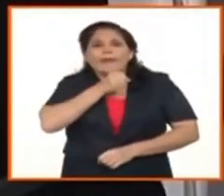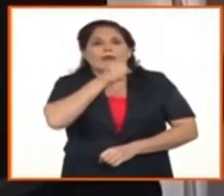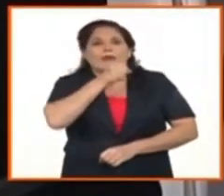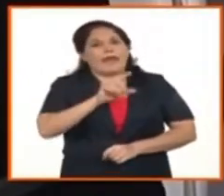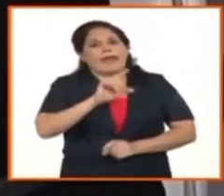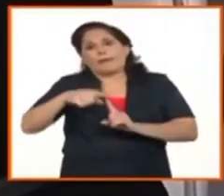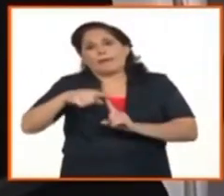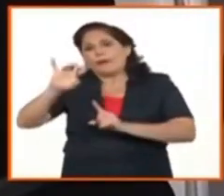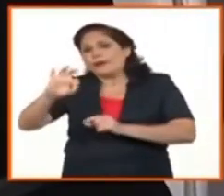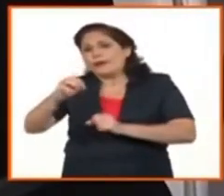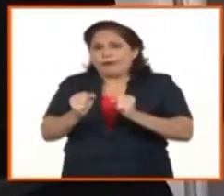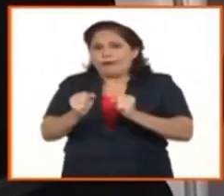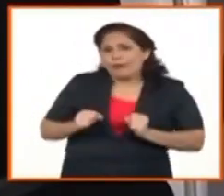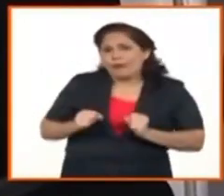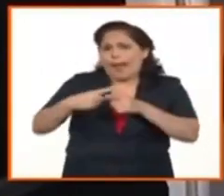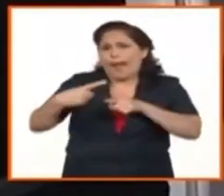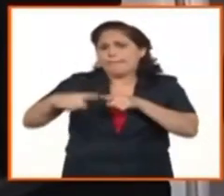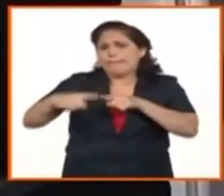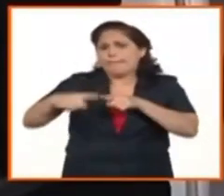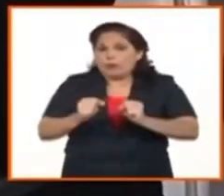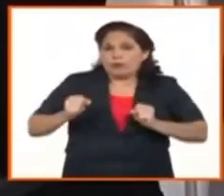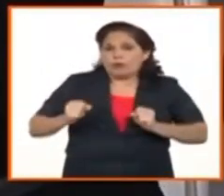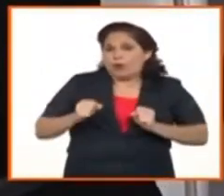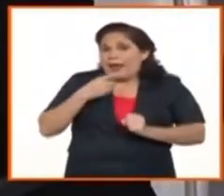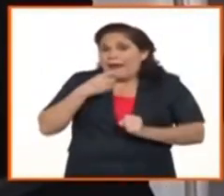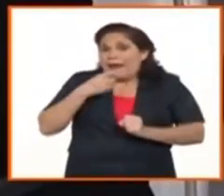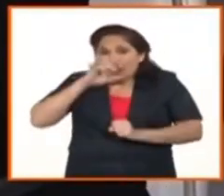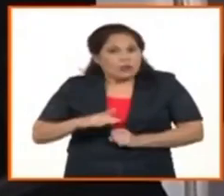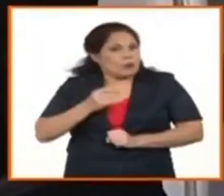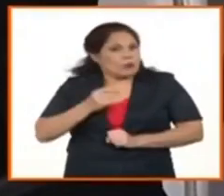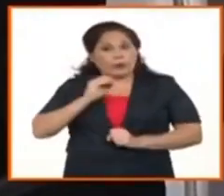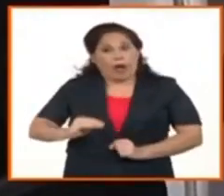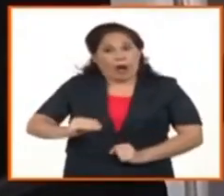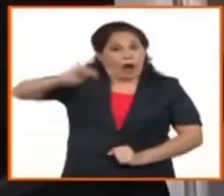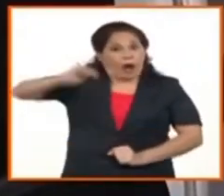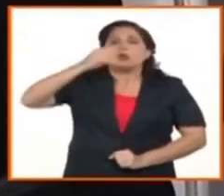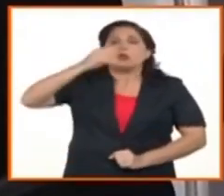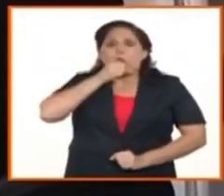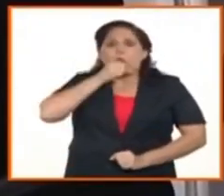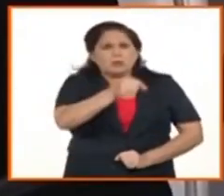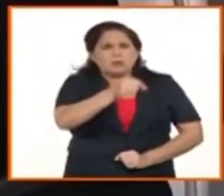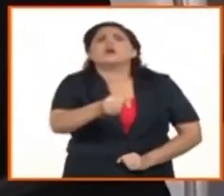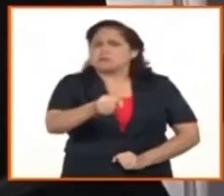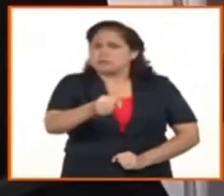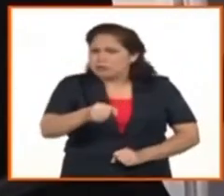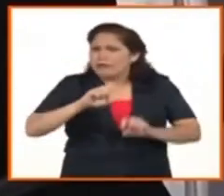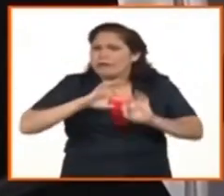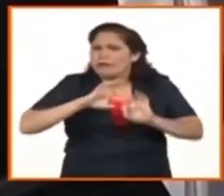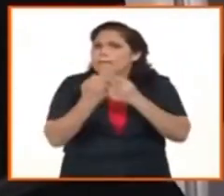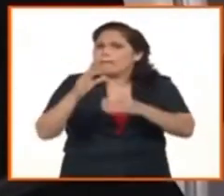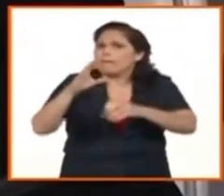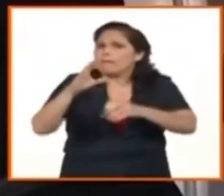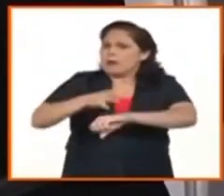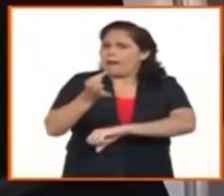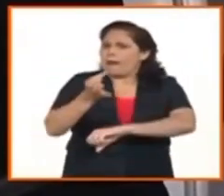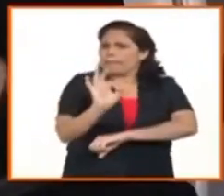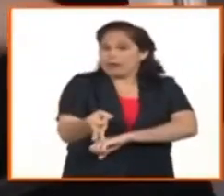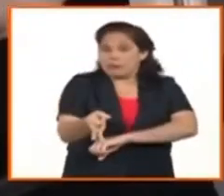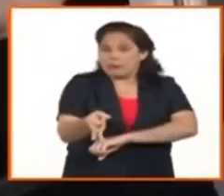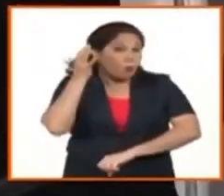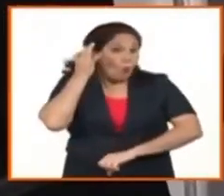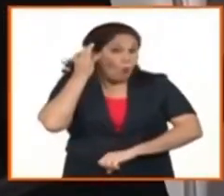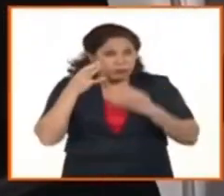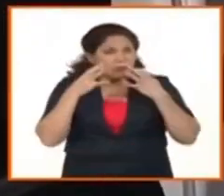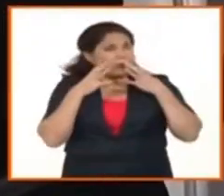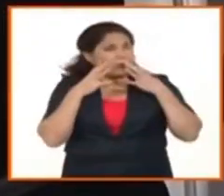que realmente es un código muy importante para las mujeres cubana